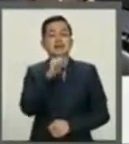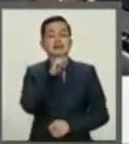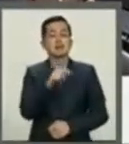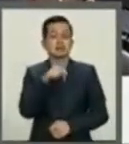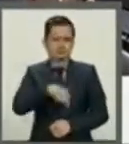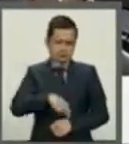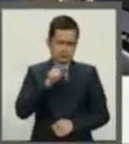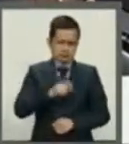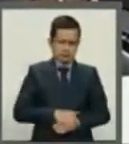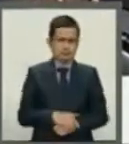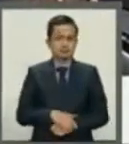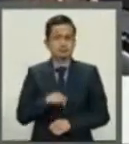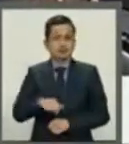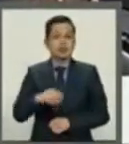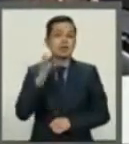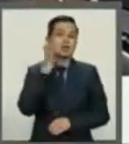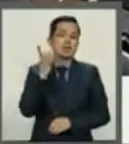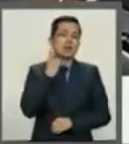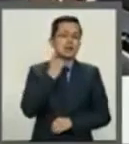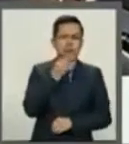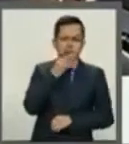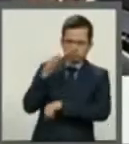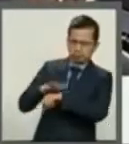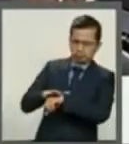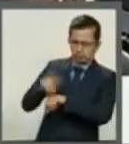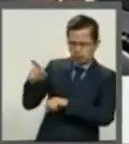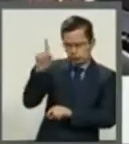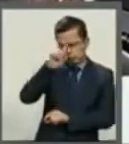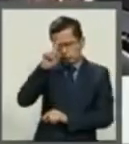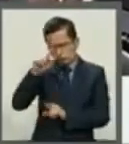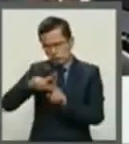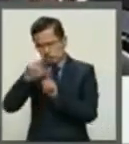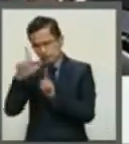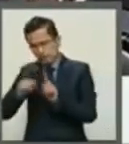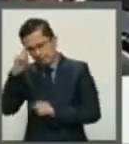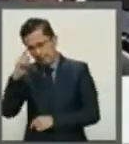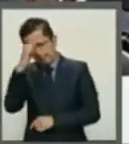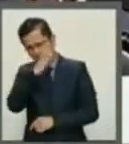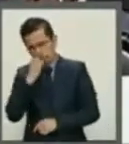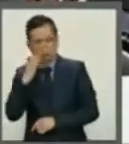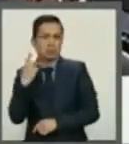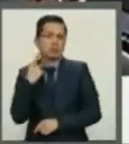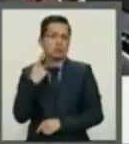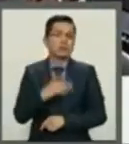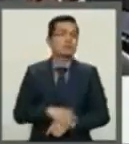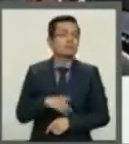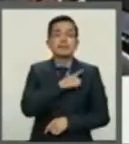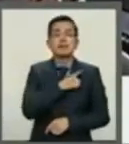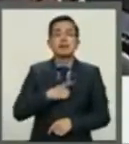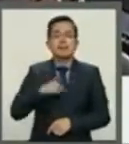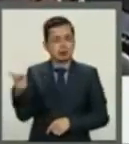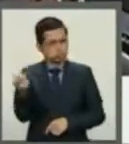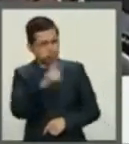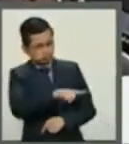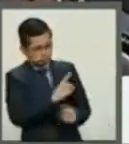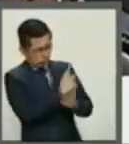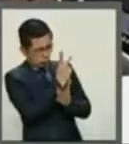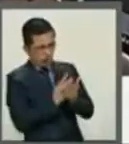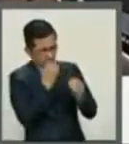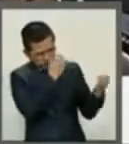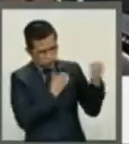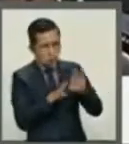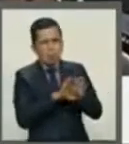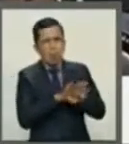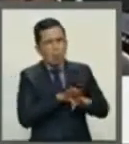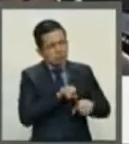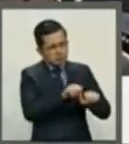Consejo Nacional de Evaluación de la Política de Desarrollo Social para que remita a esta soberanía de manera integral los resultados obtenidos por este programa.